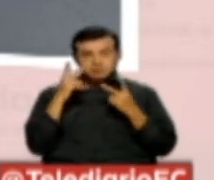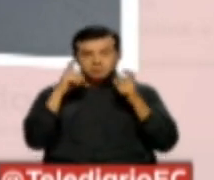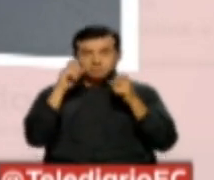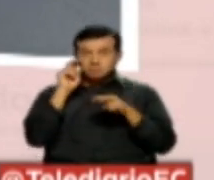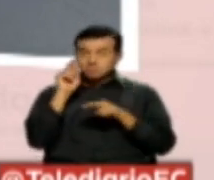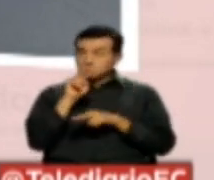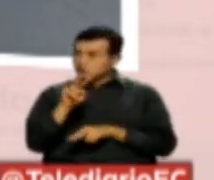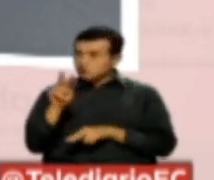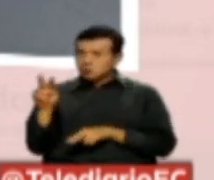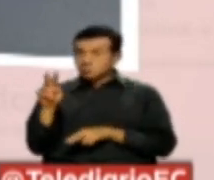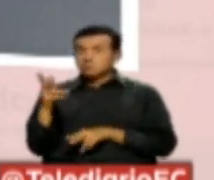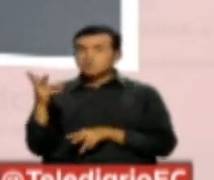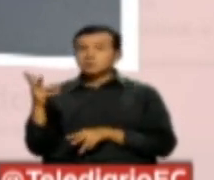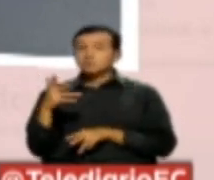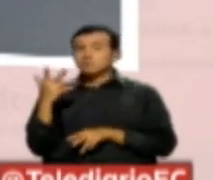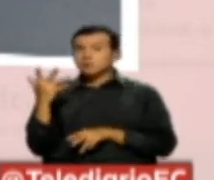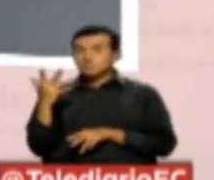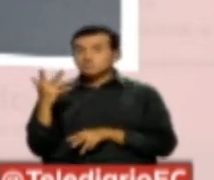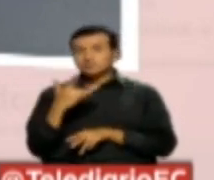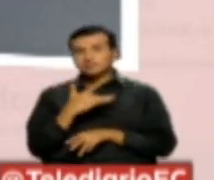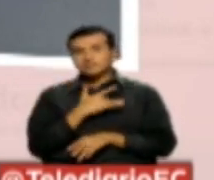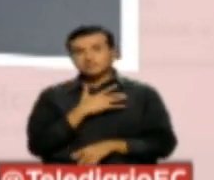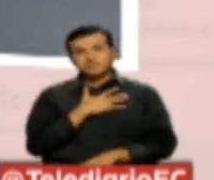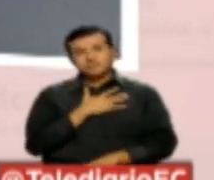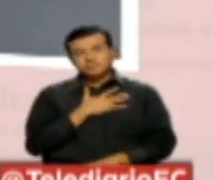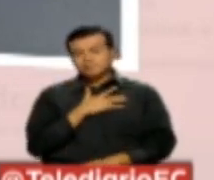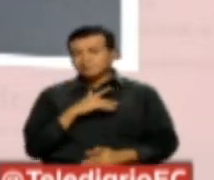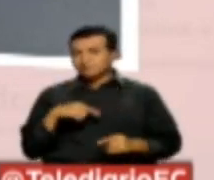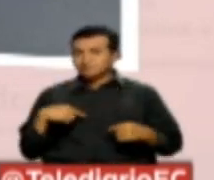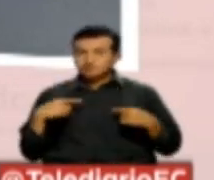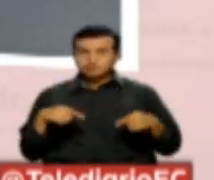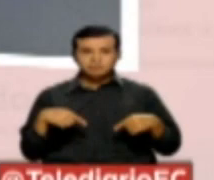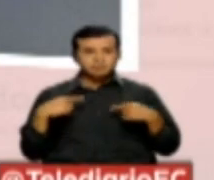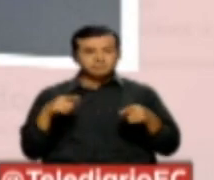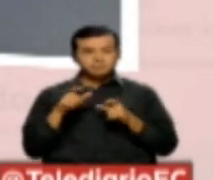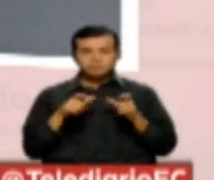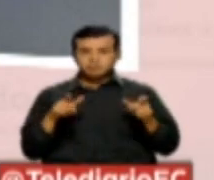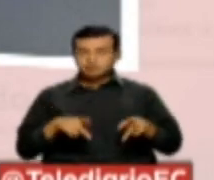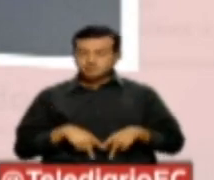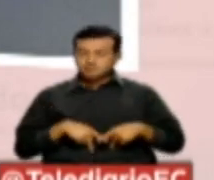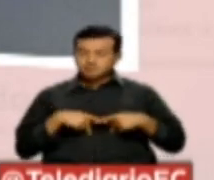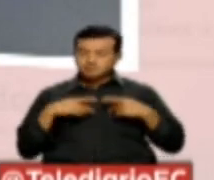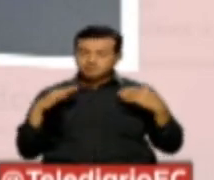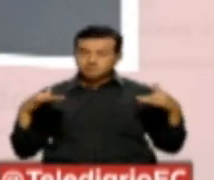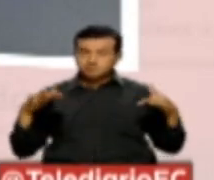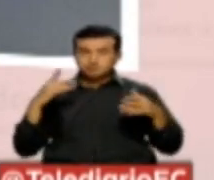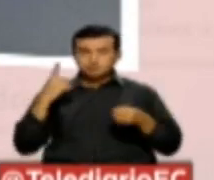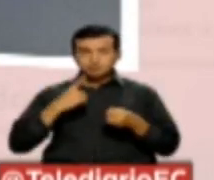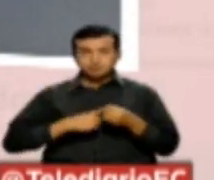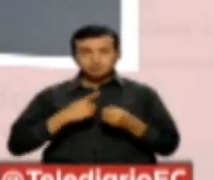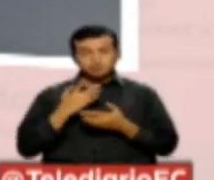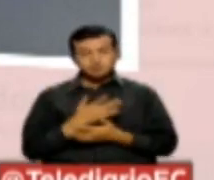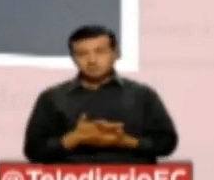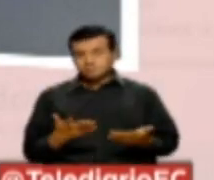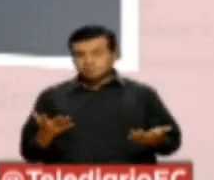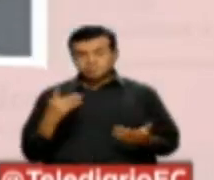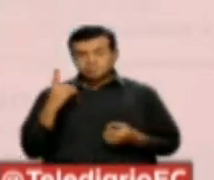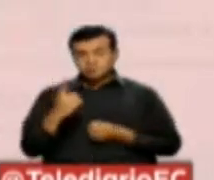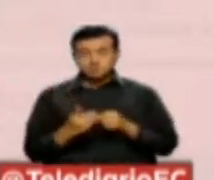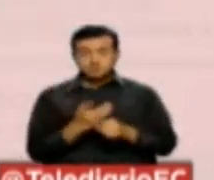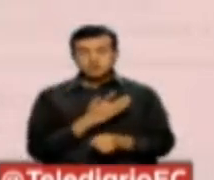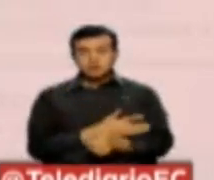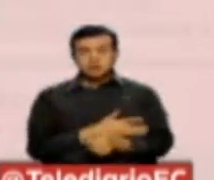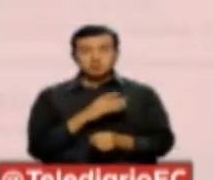fotografía que es lastimosamente habitual para quienes habitamos en la ciudad de quito el año